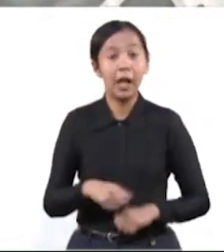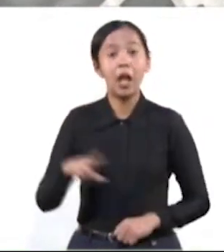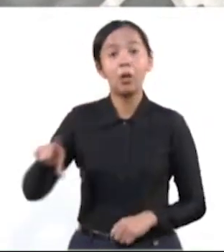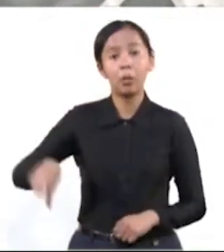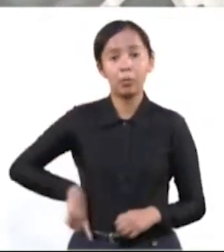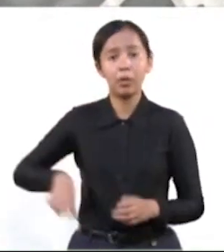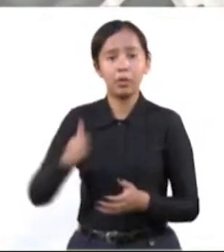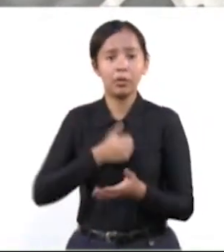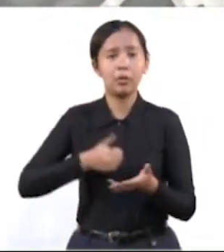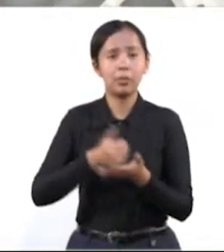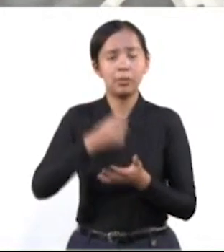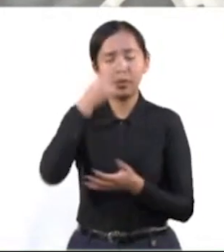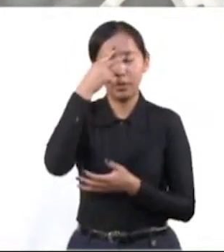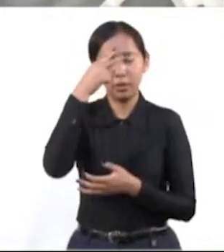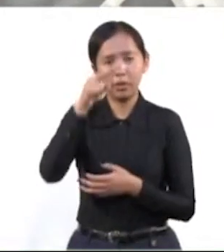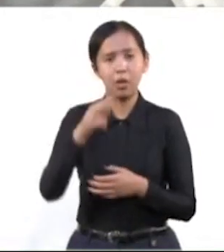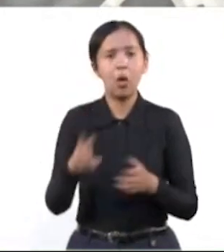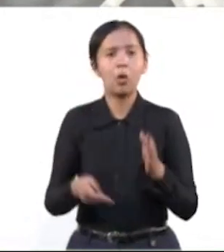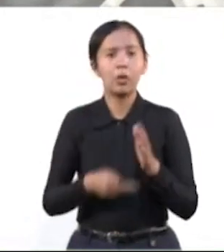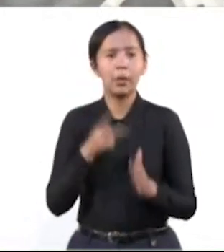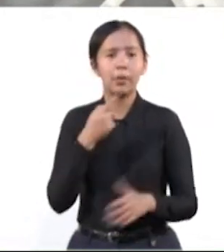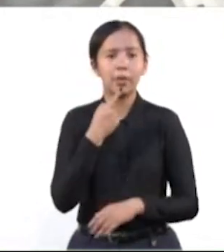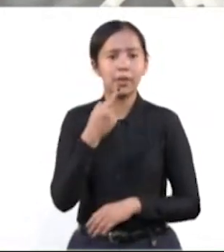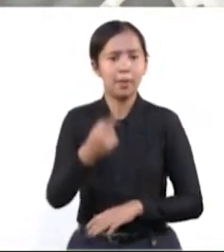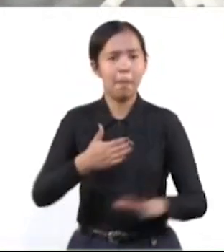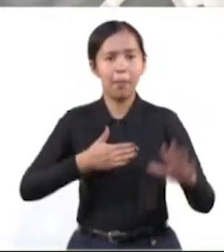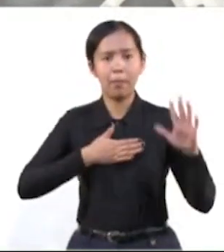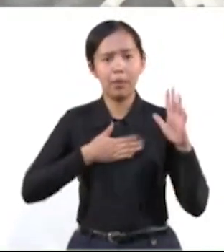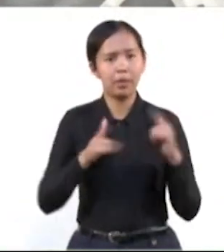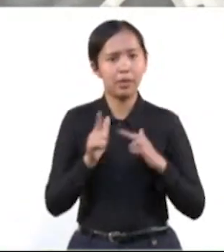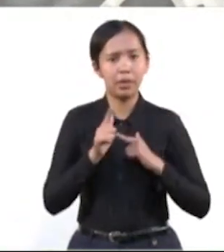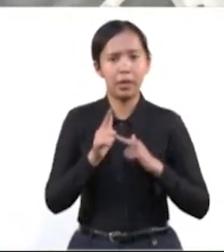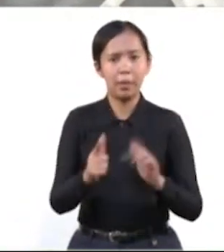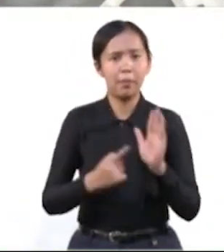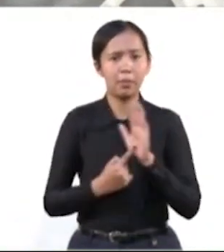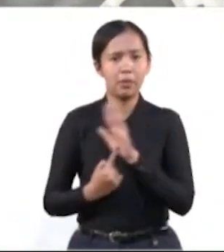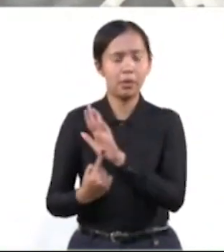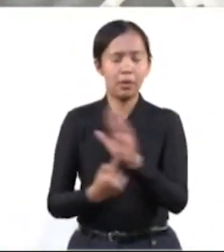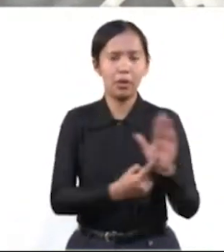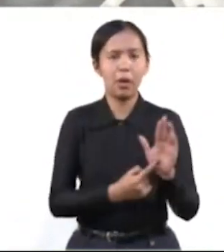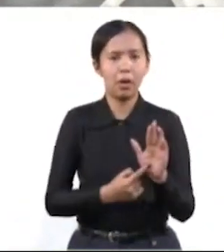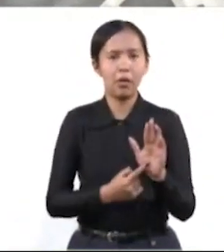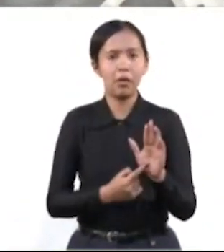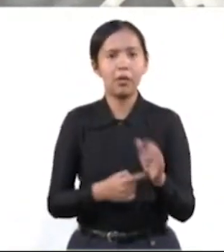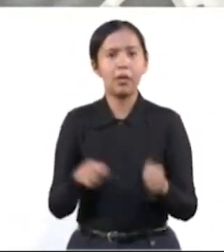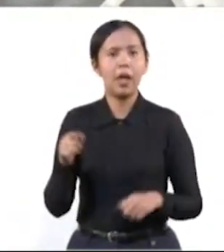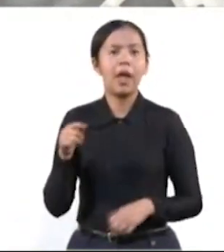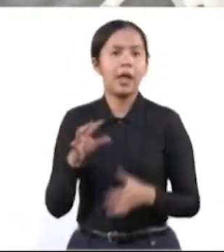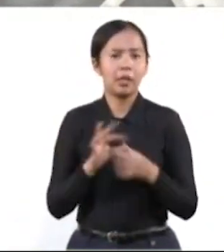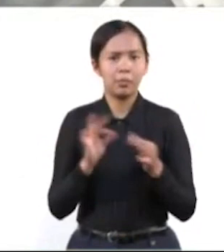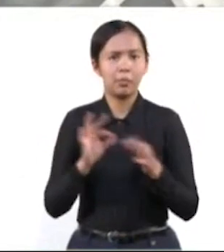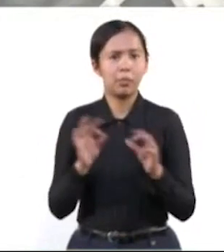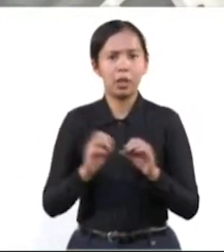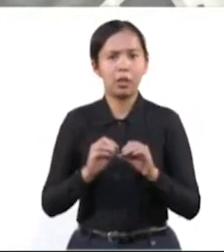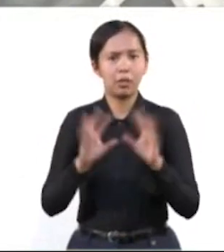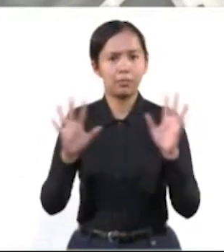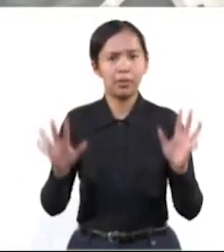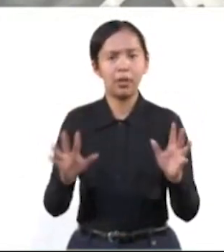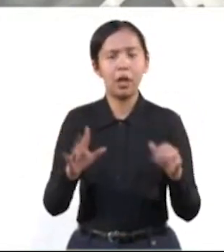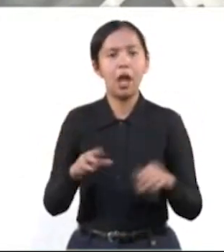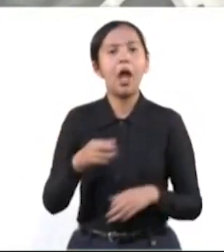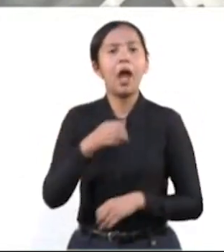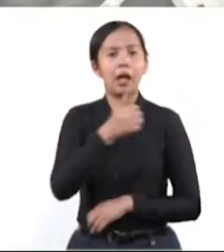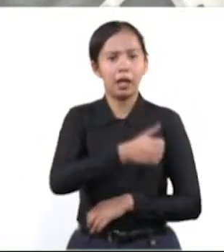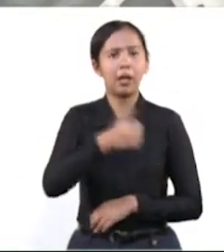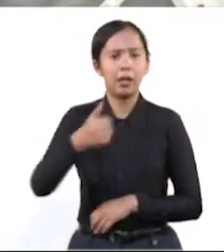México reitera su compromiso con la transparencia y la oportuna rendición de cuentas con la